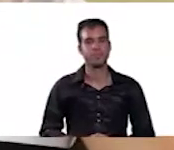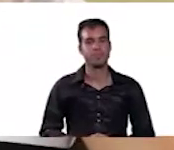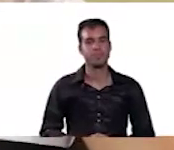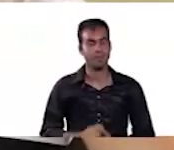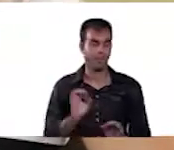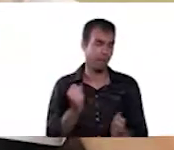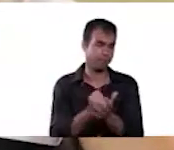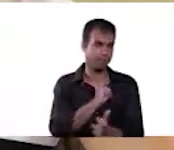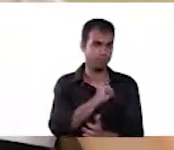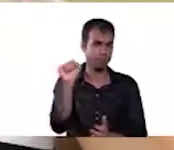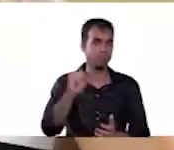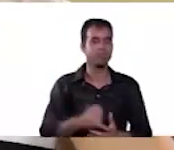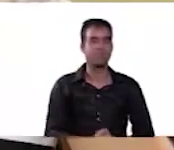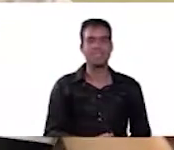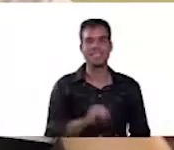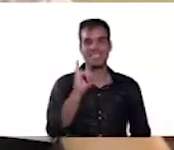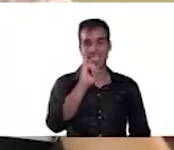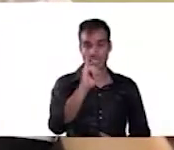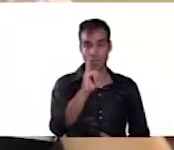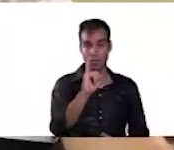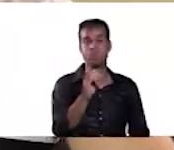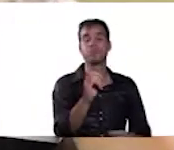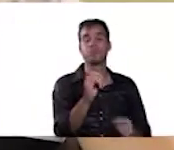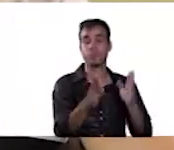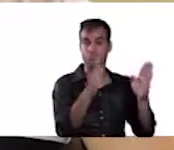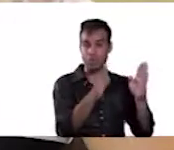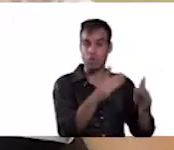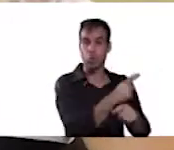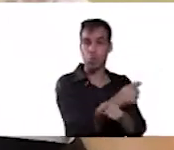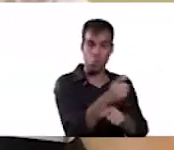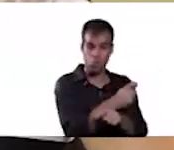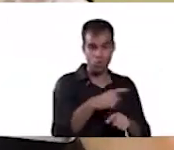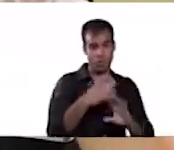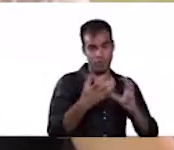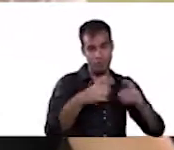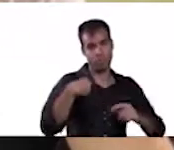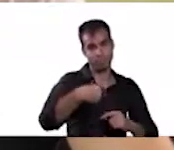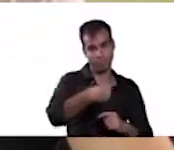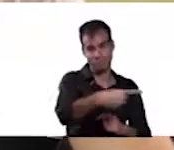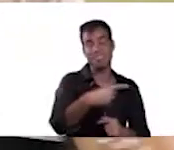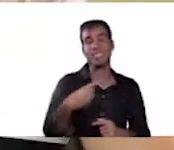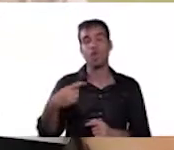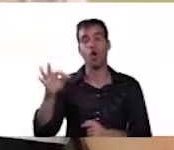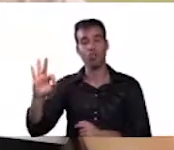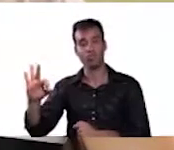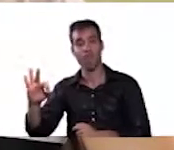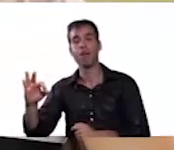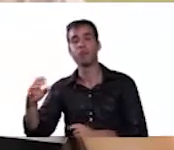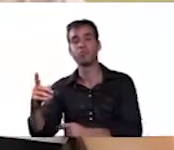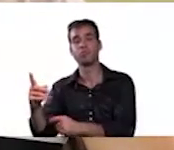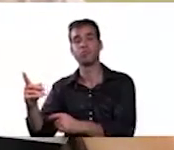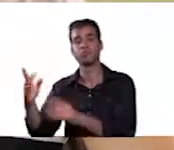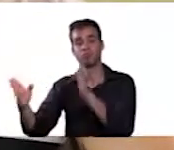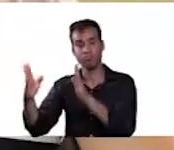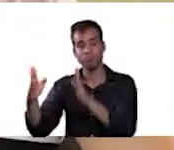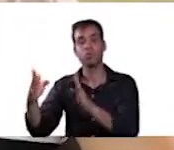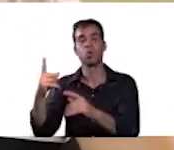gradúan. 6º semestre, curso regular, y 8º semestre, curso por